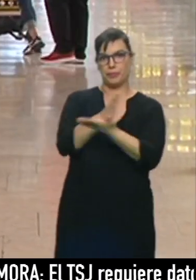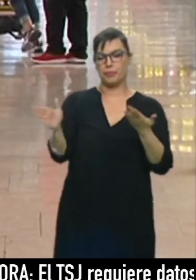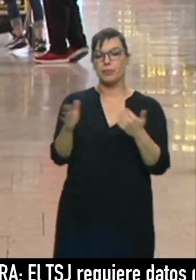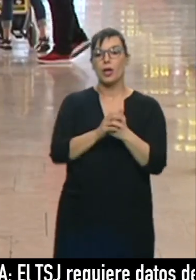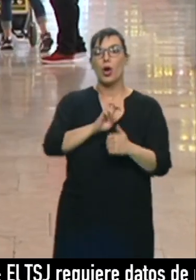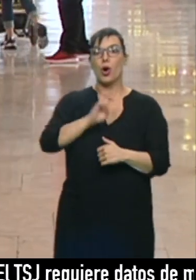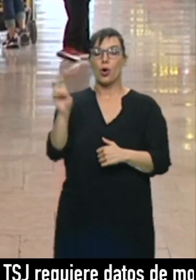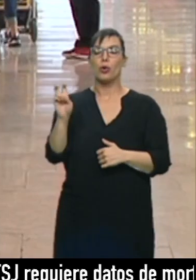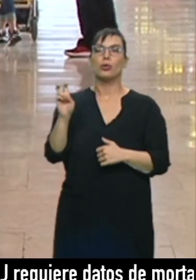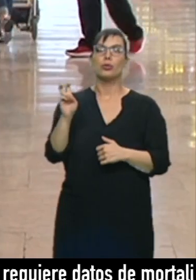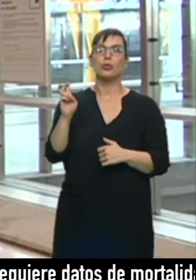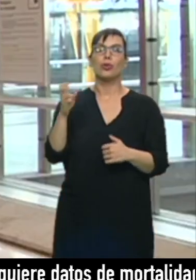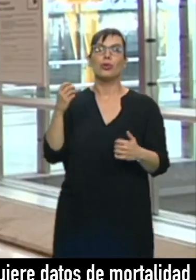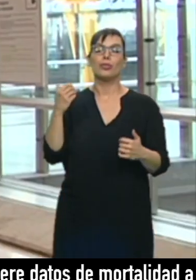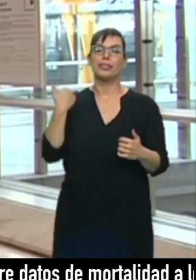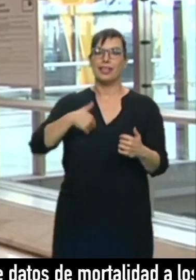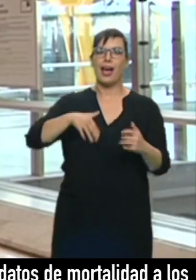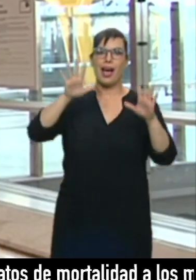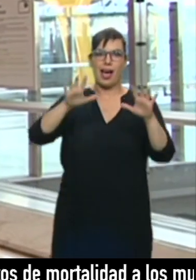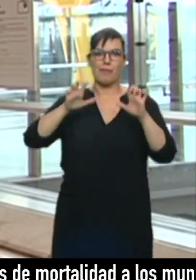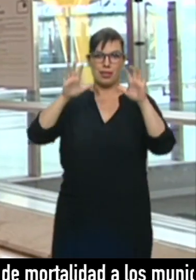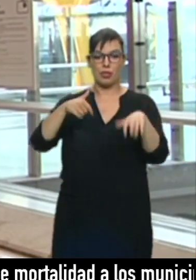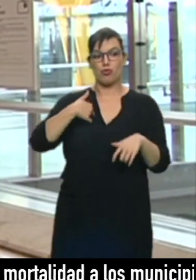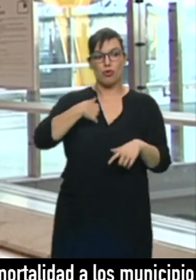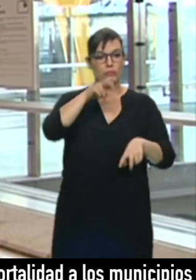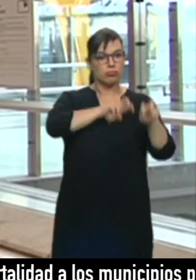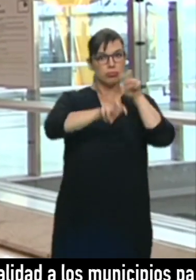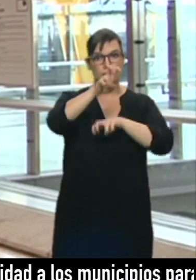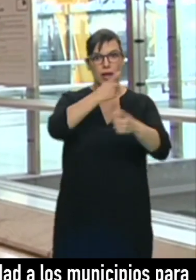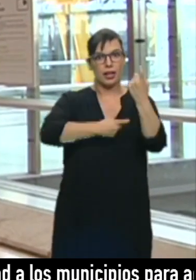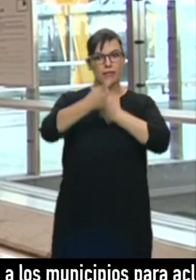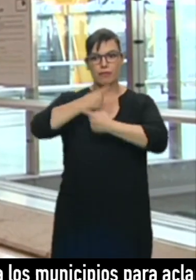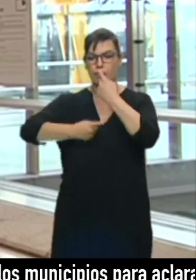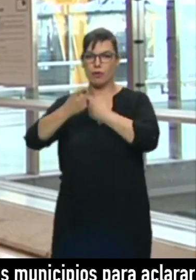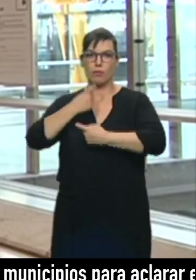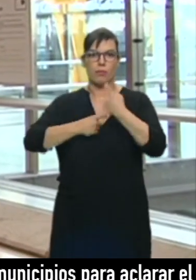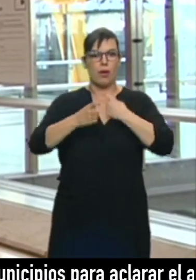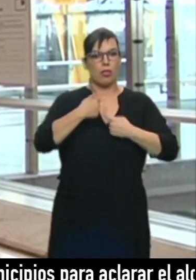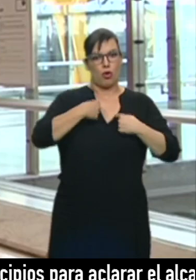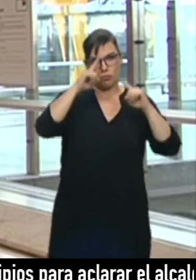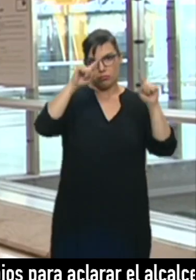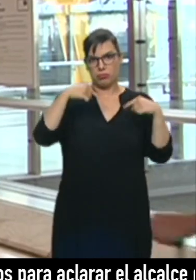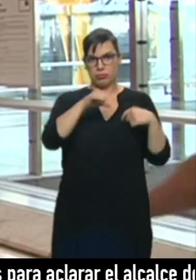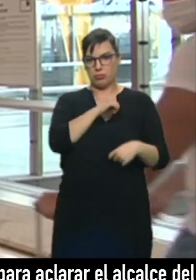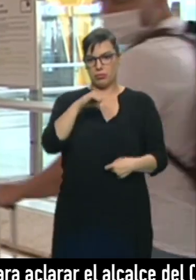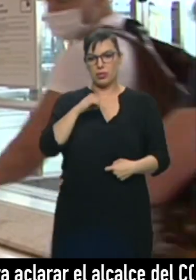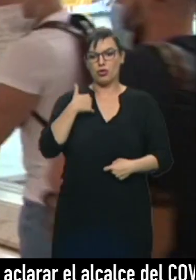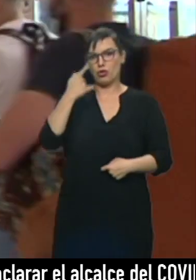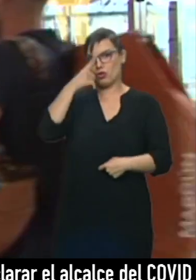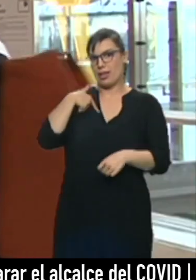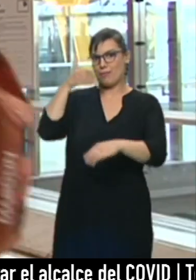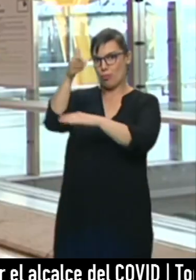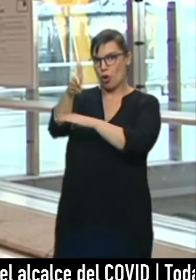venían con la lección aprendida. De eso me informé yo por mi cuenta, no recibí nada, pero me informé yo por mi cuenta, entonces sé que cuando llegue allí me pueden hacer